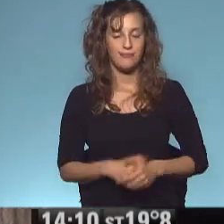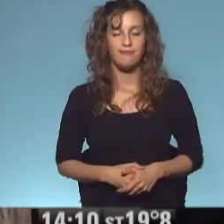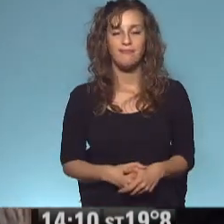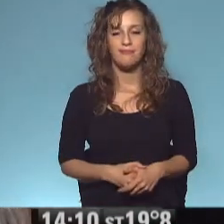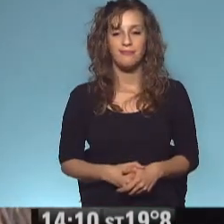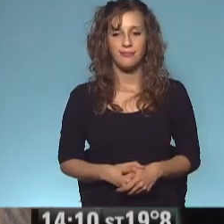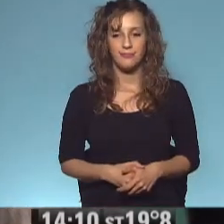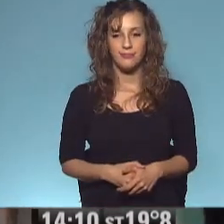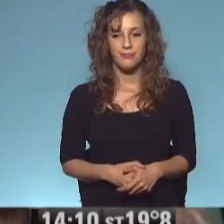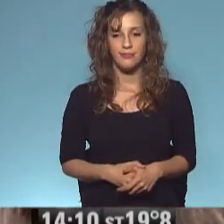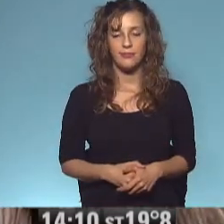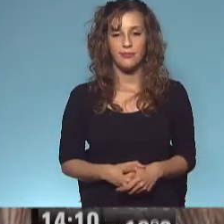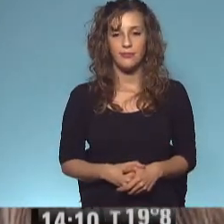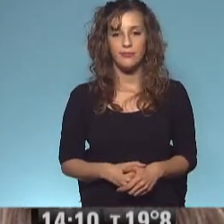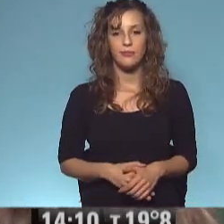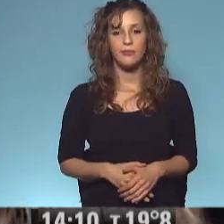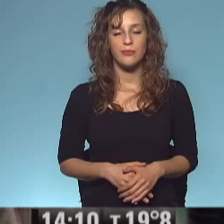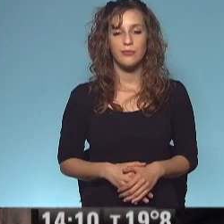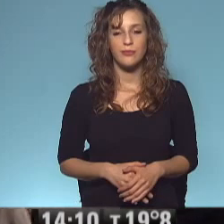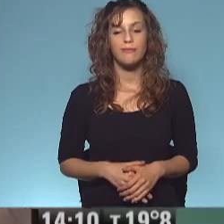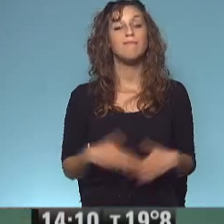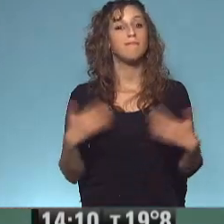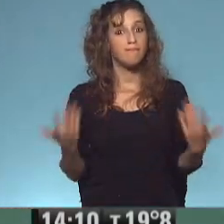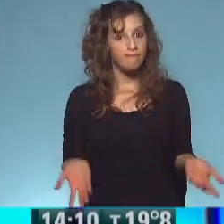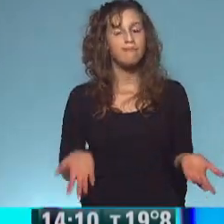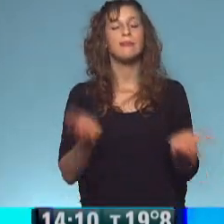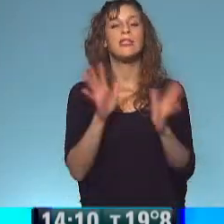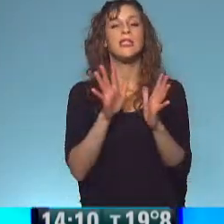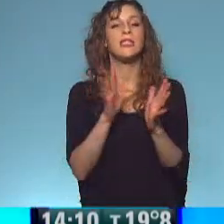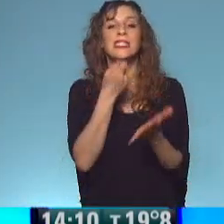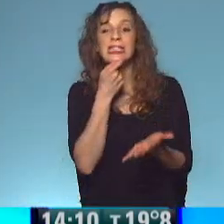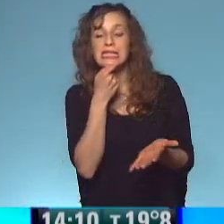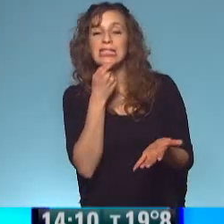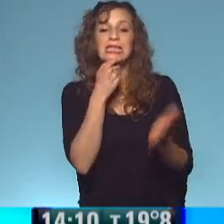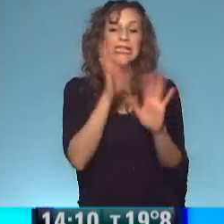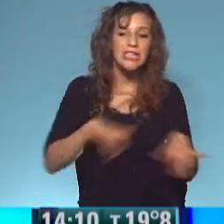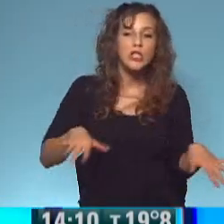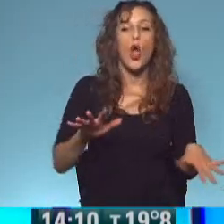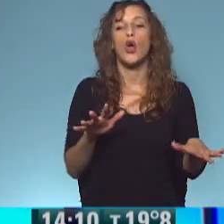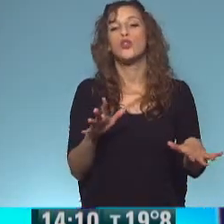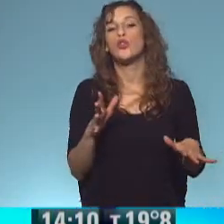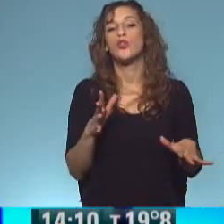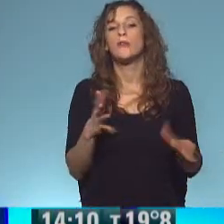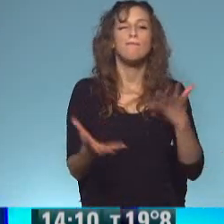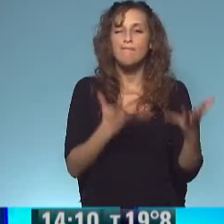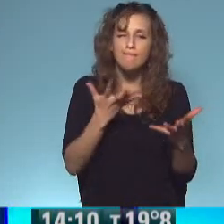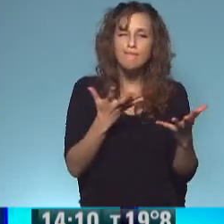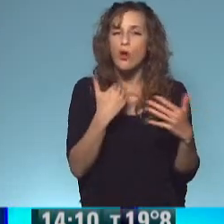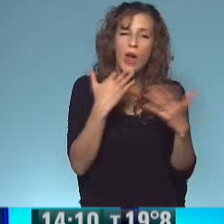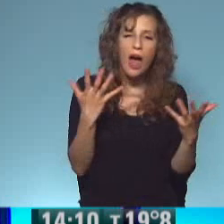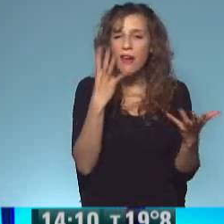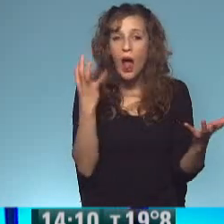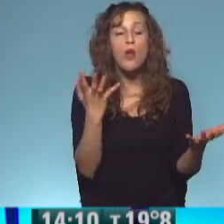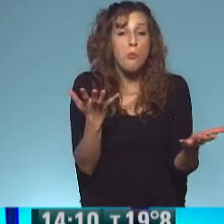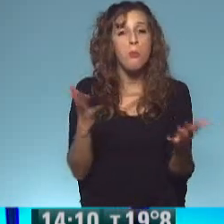Perfecto. Muy bien, recuerden los chicos pedir ayuda a los adultos de la casa para realizar las tareas. Y